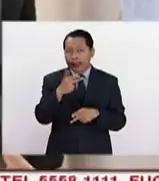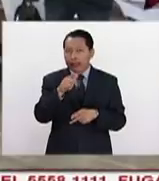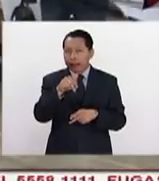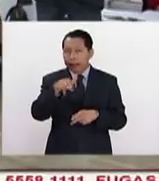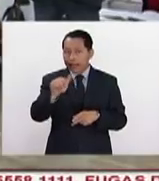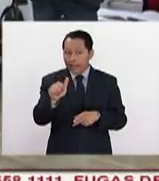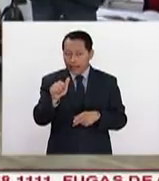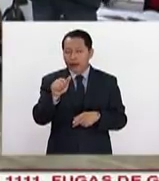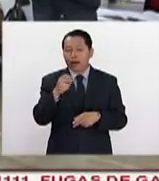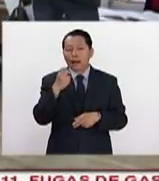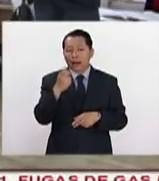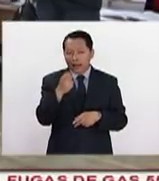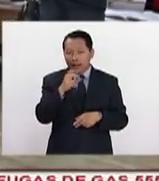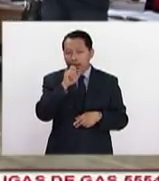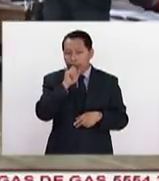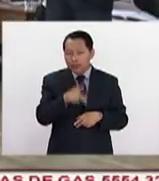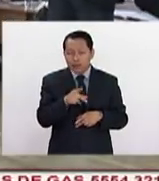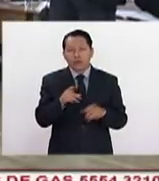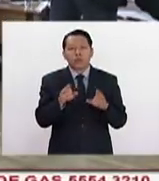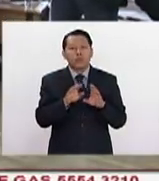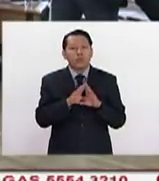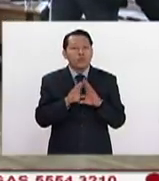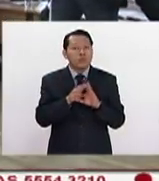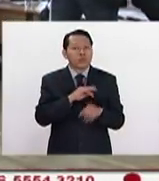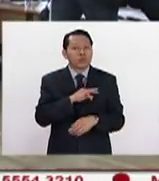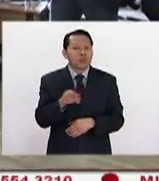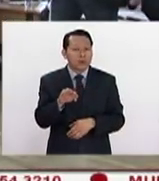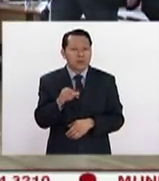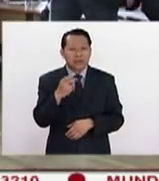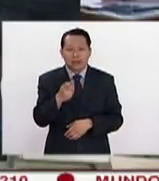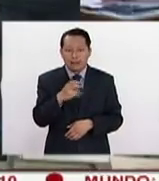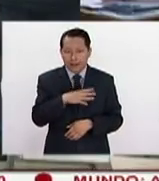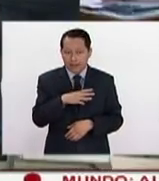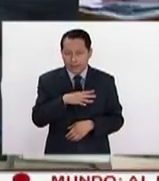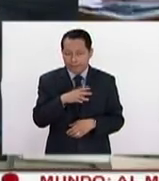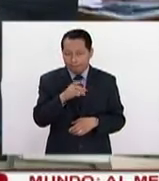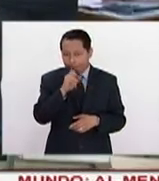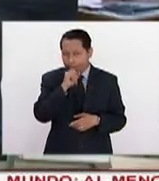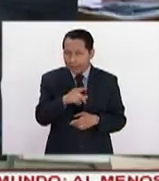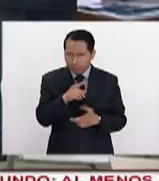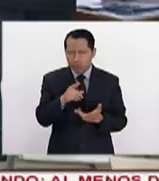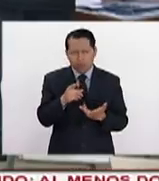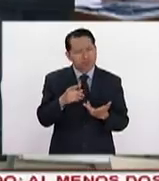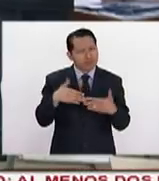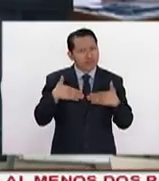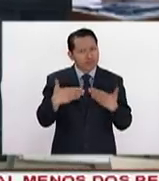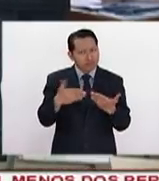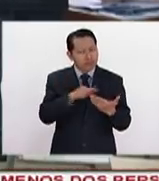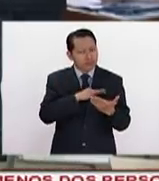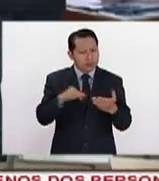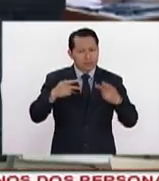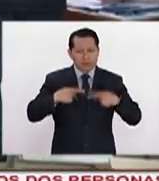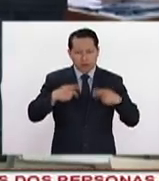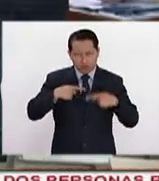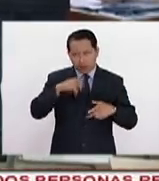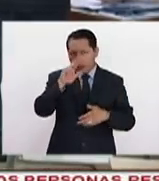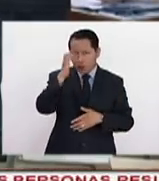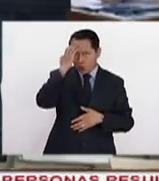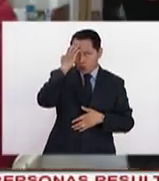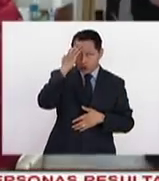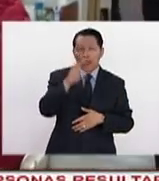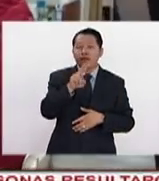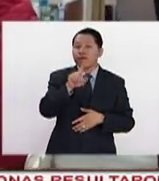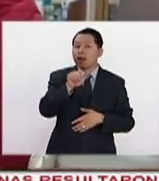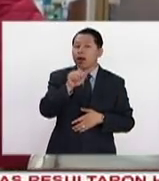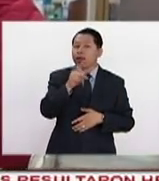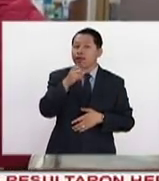pues entonces le da cierta no solo credibilidad, sino que la gente reconoce en Vladimir Putin a